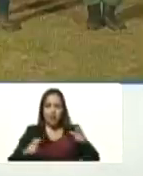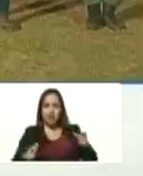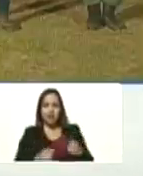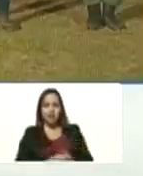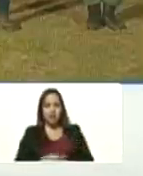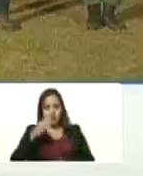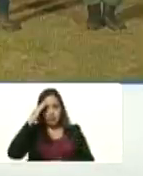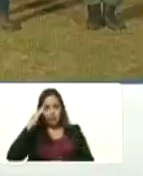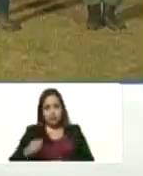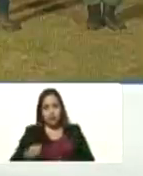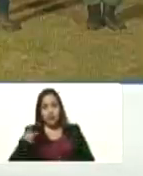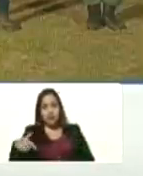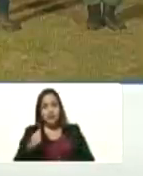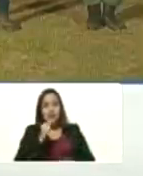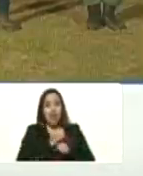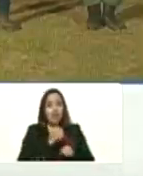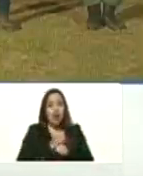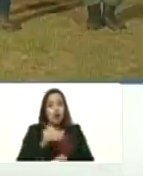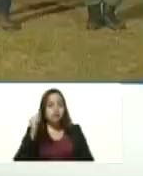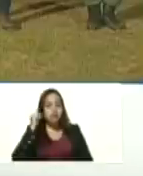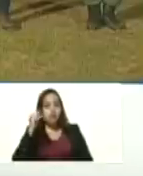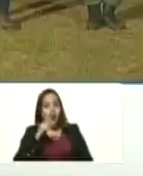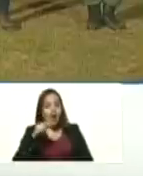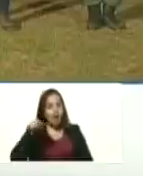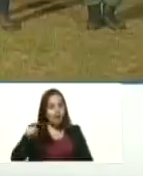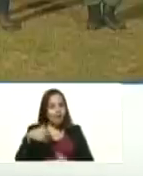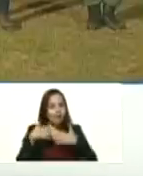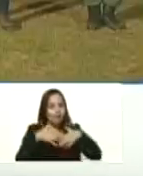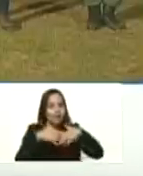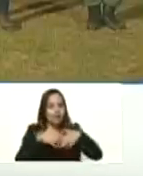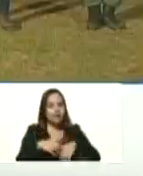trabajadores trabajadoras de ella de bufalina